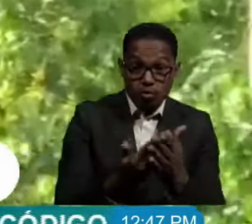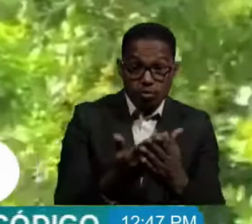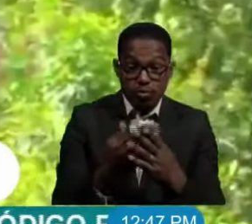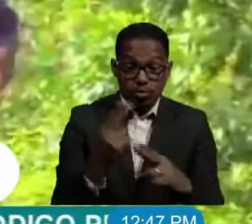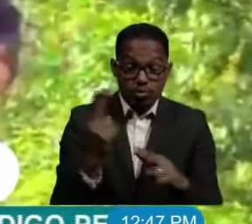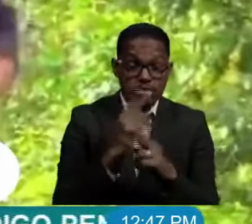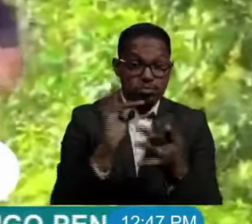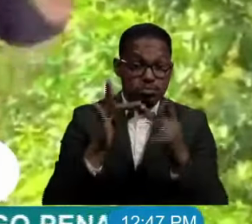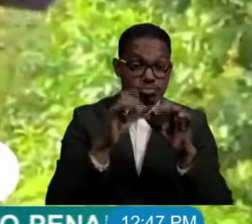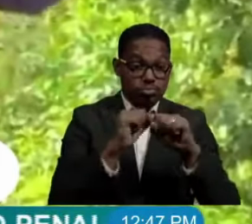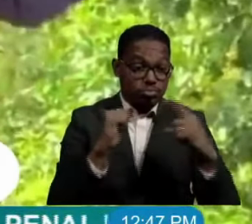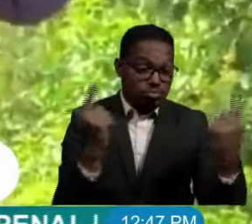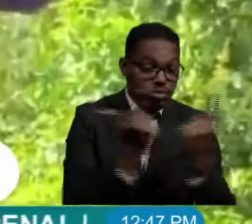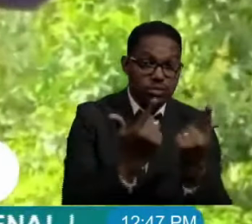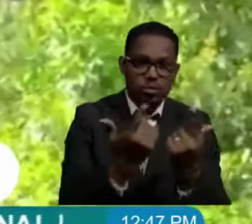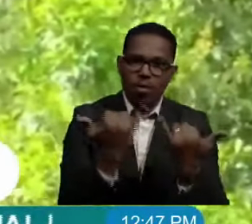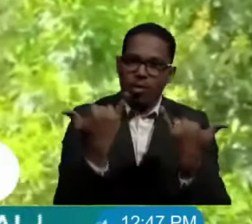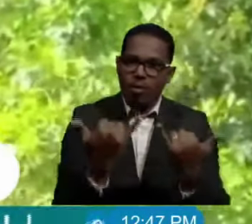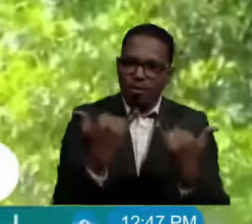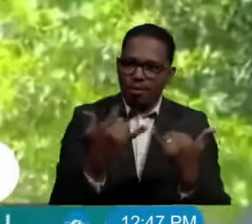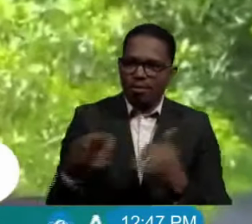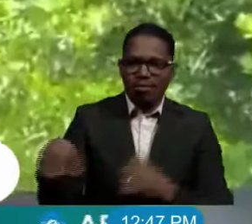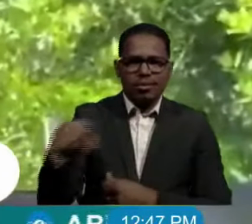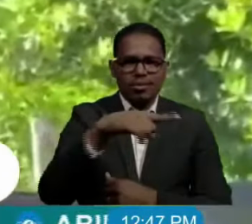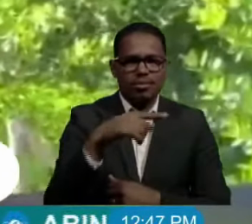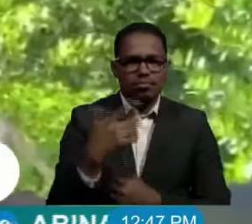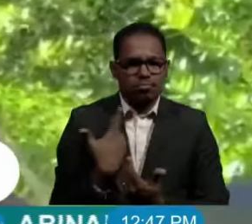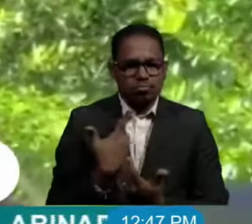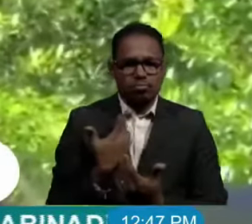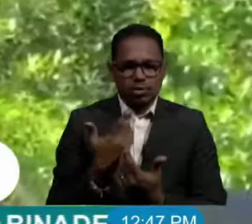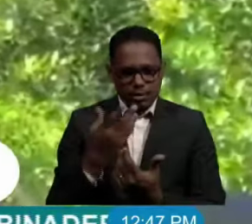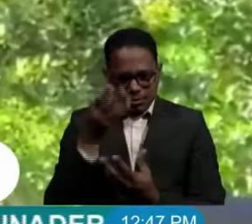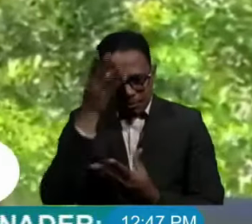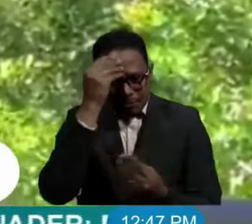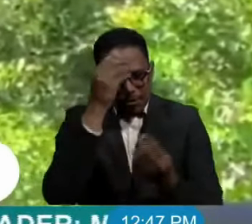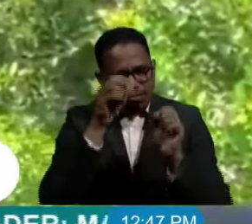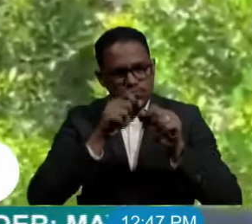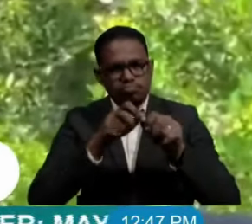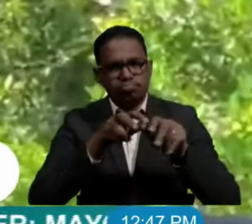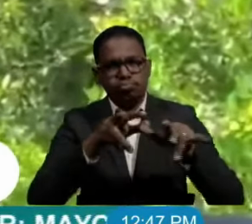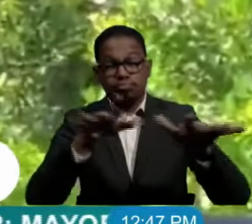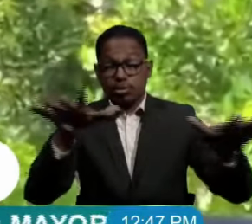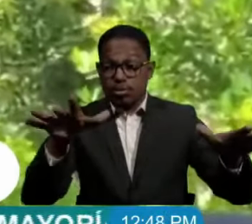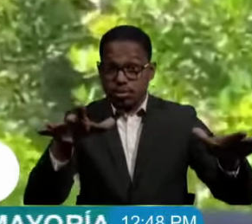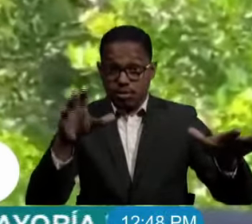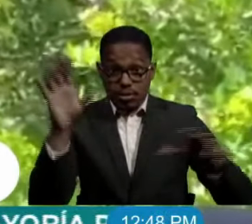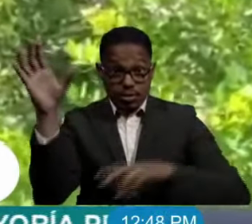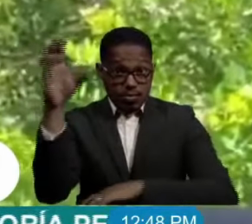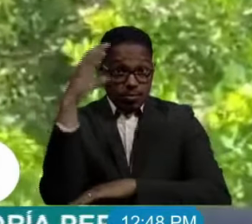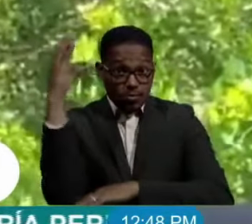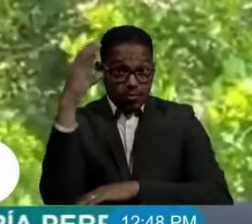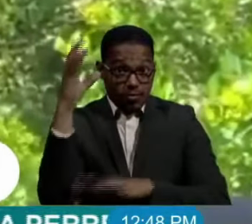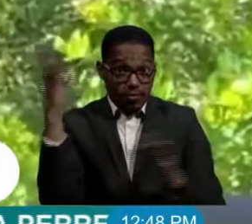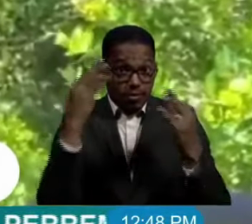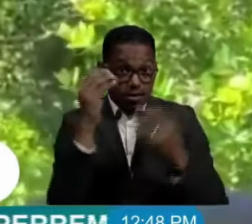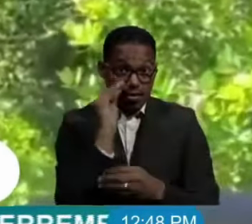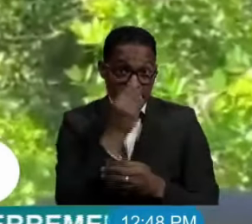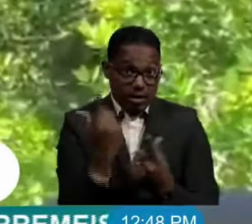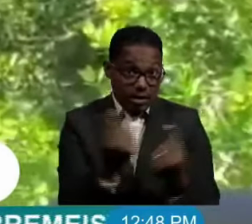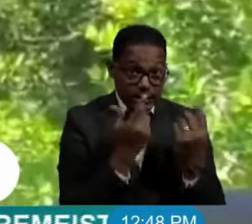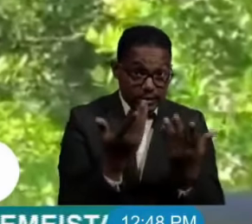redes sociales. Hoy le está llegando la información que no solamente en Colombia se hace un festival de las